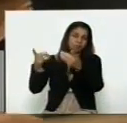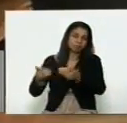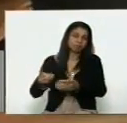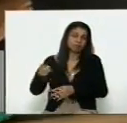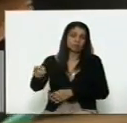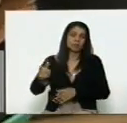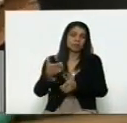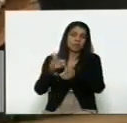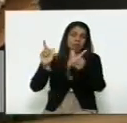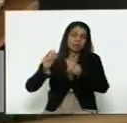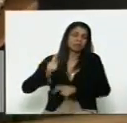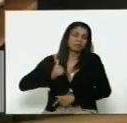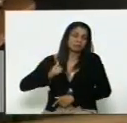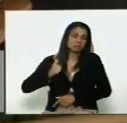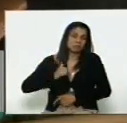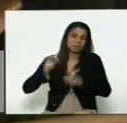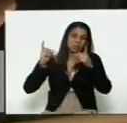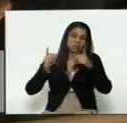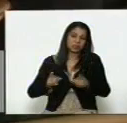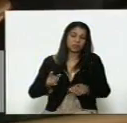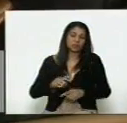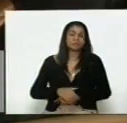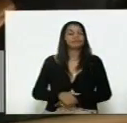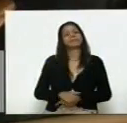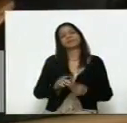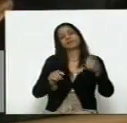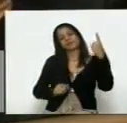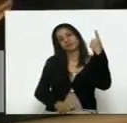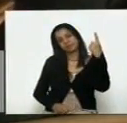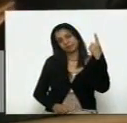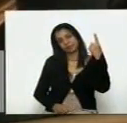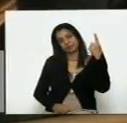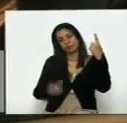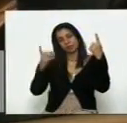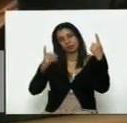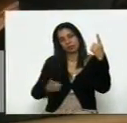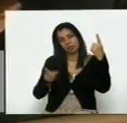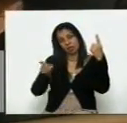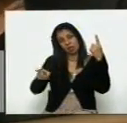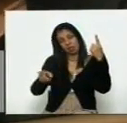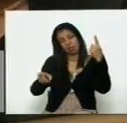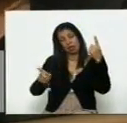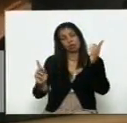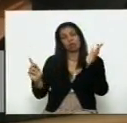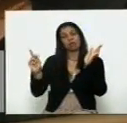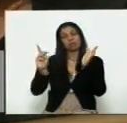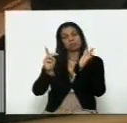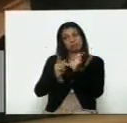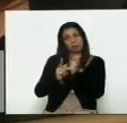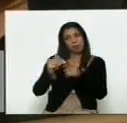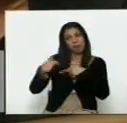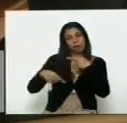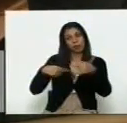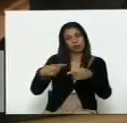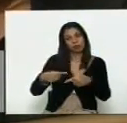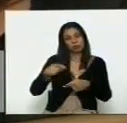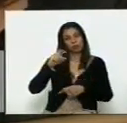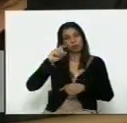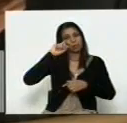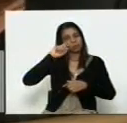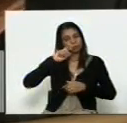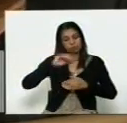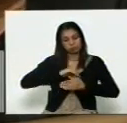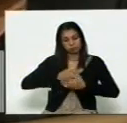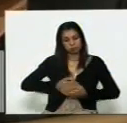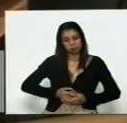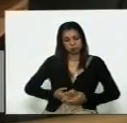decidir libremente sobre, número uno, su participación durante el proceso de gestación,